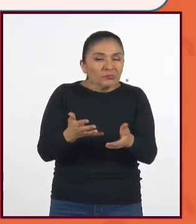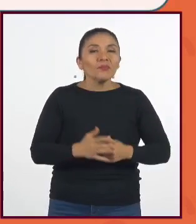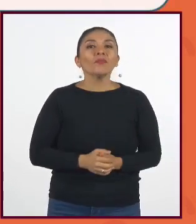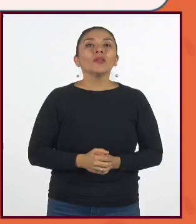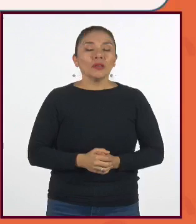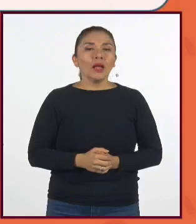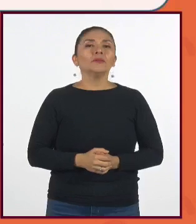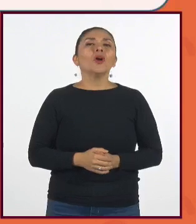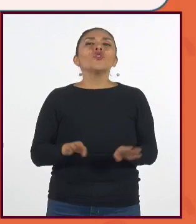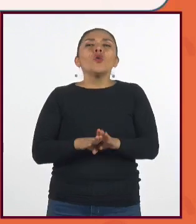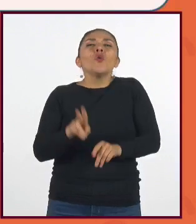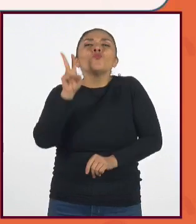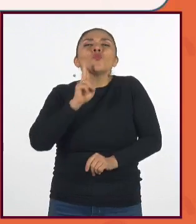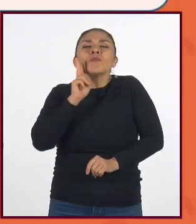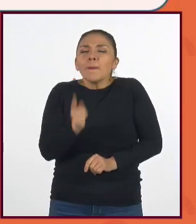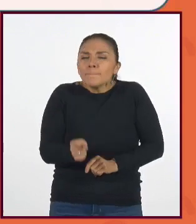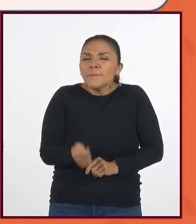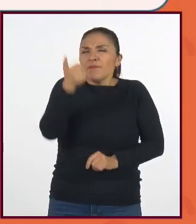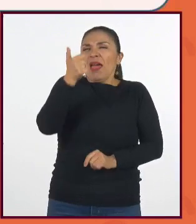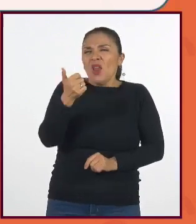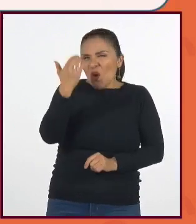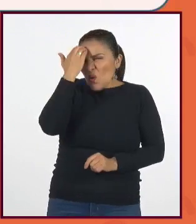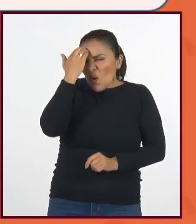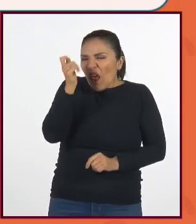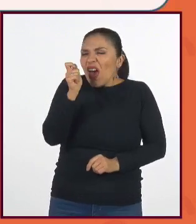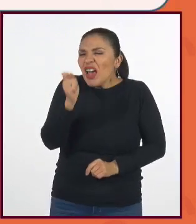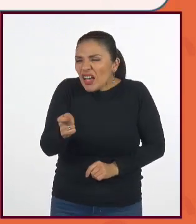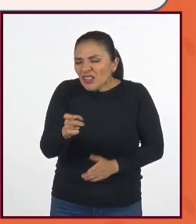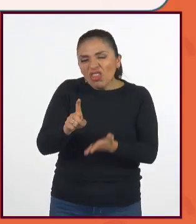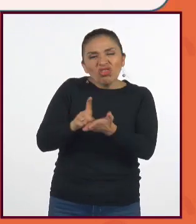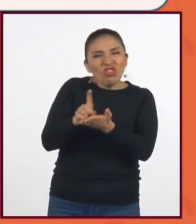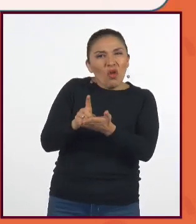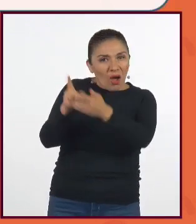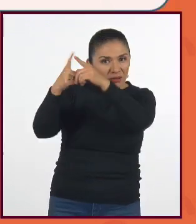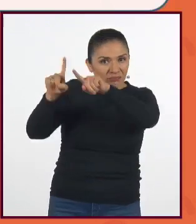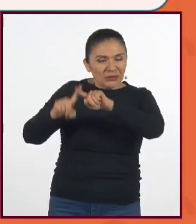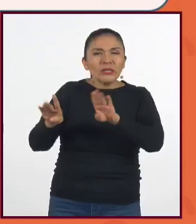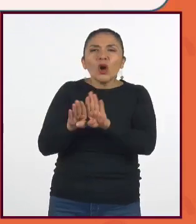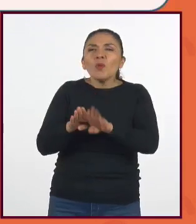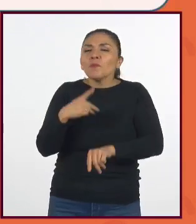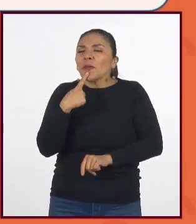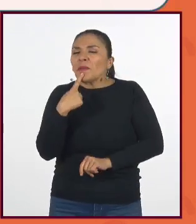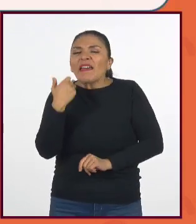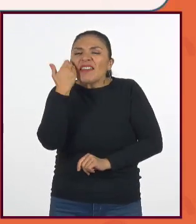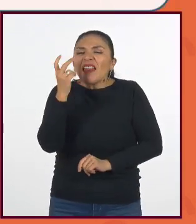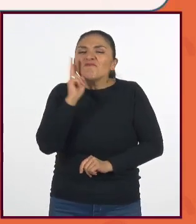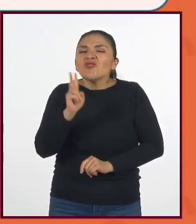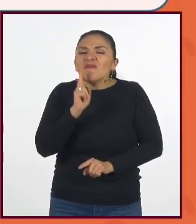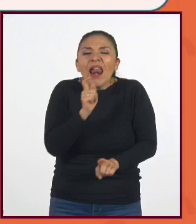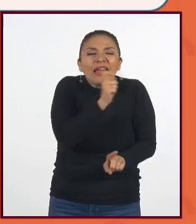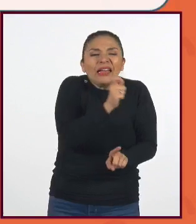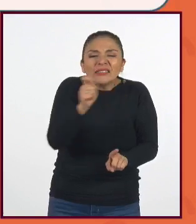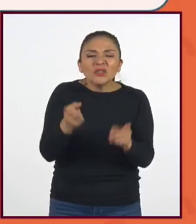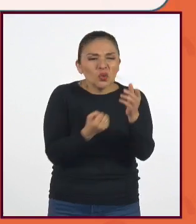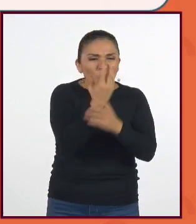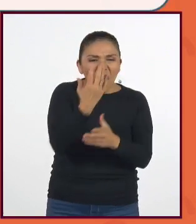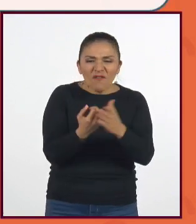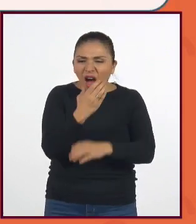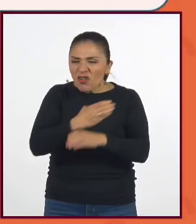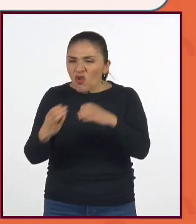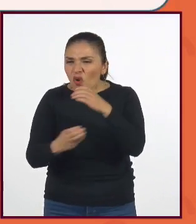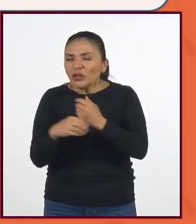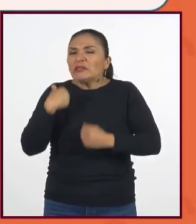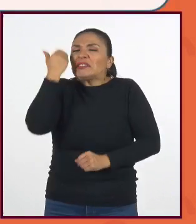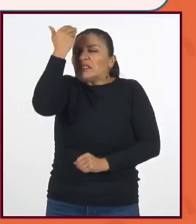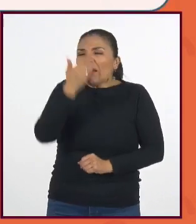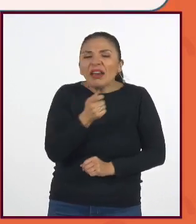el consumo experimental de la sustancia, que es esta búsqueda de explorar, probar, saber qué es lo que